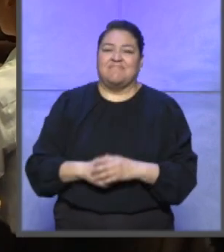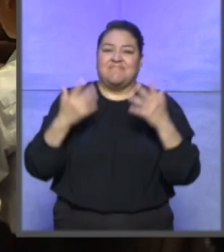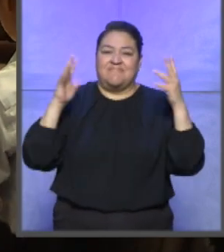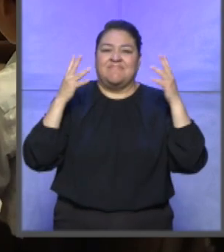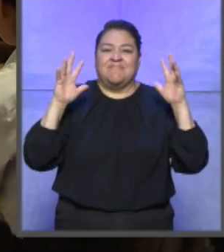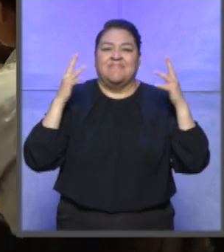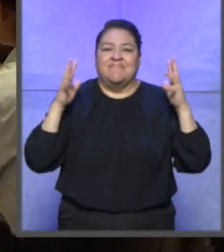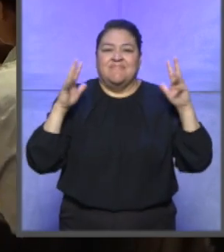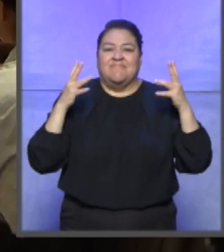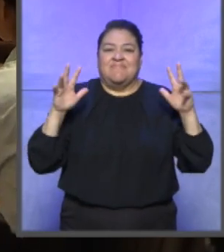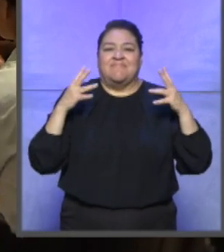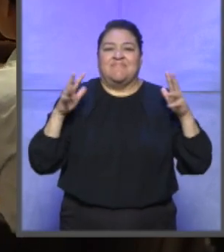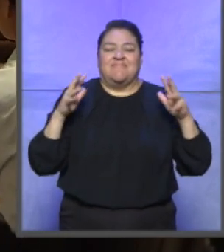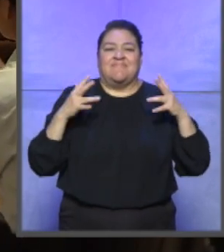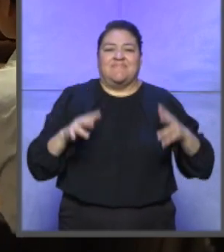gracias.